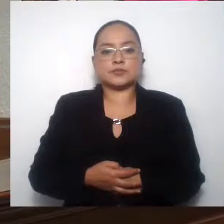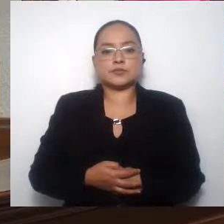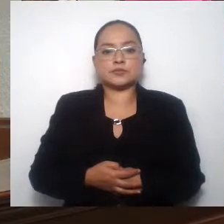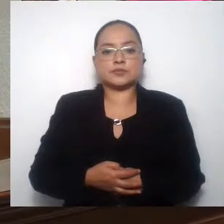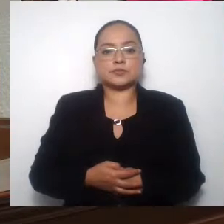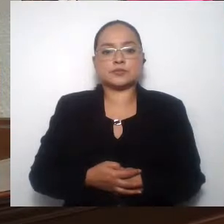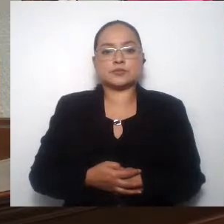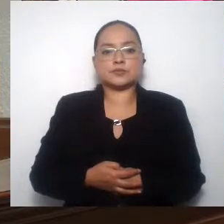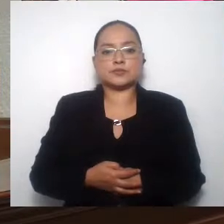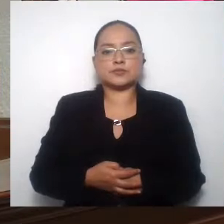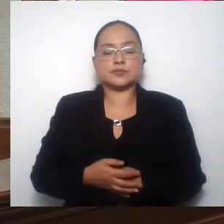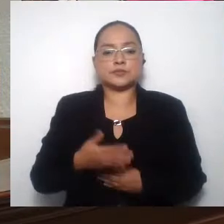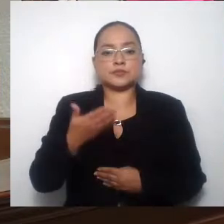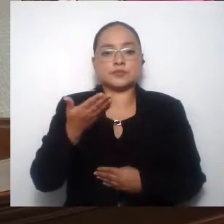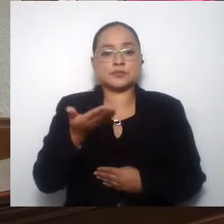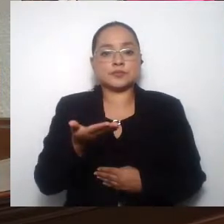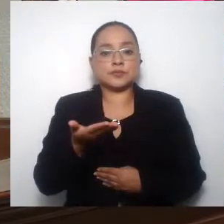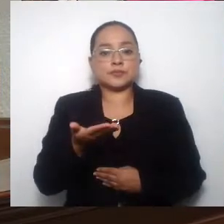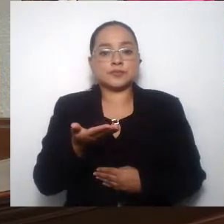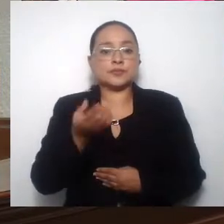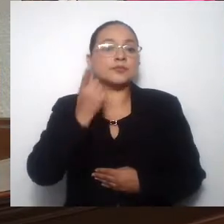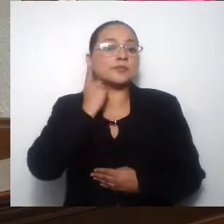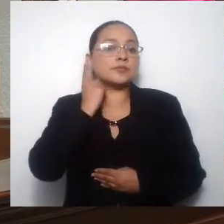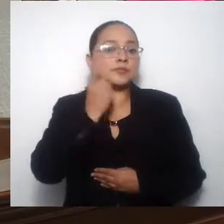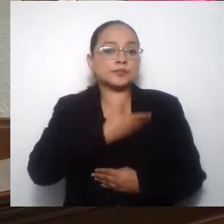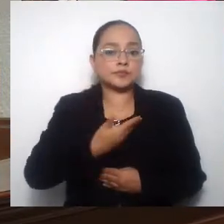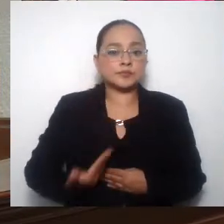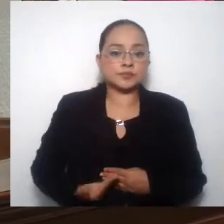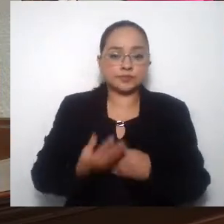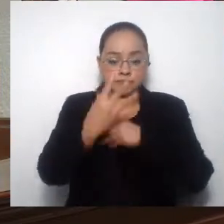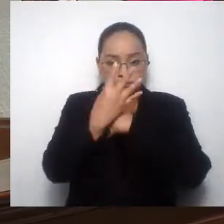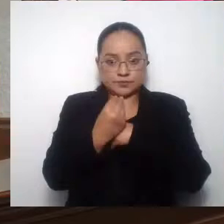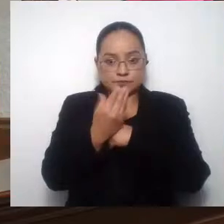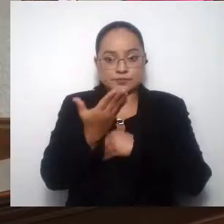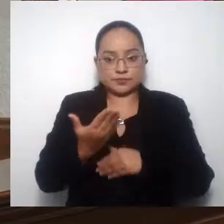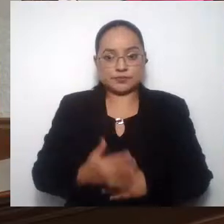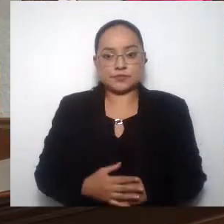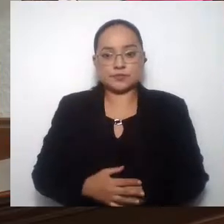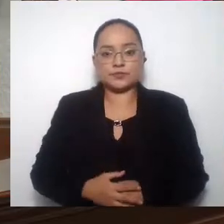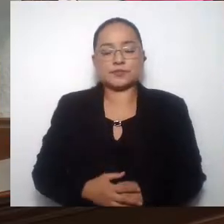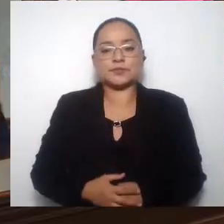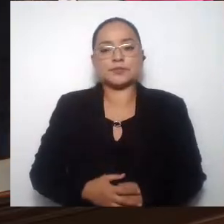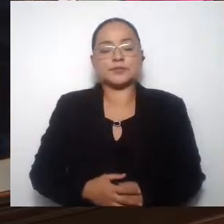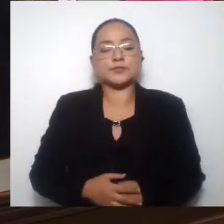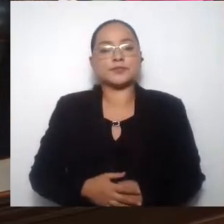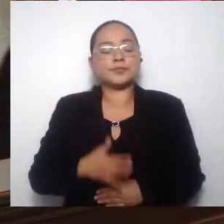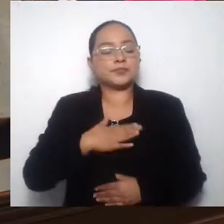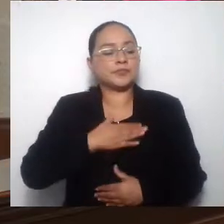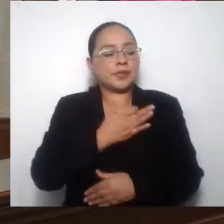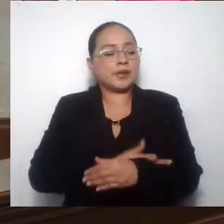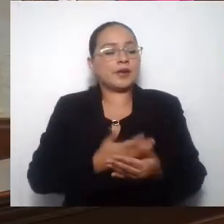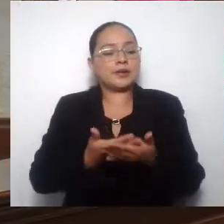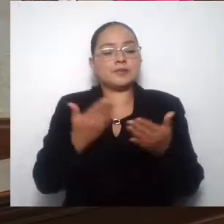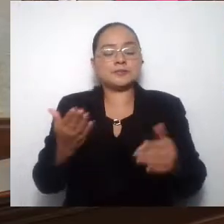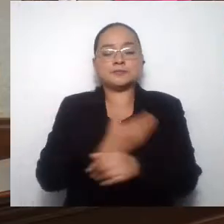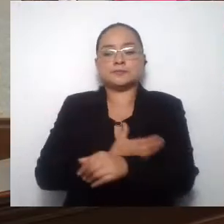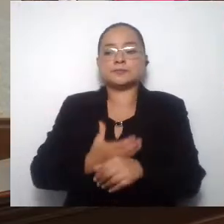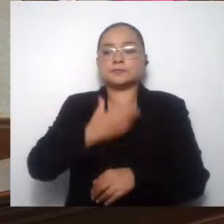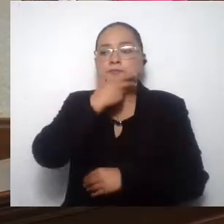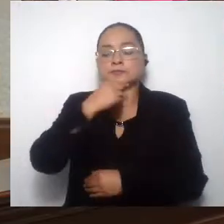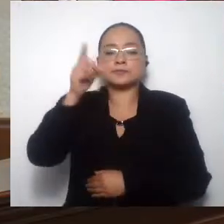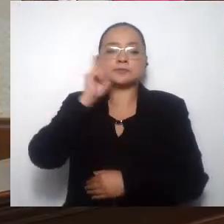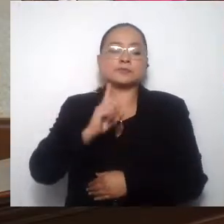Con su venia, diputado presidente. Buenas tardes, compañeras diputadas,